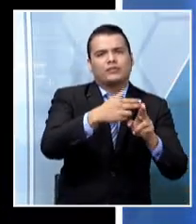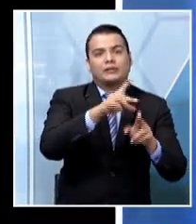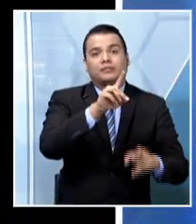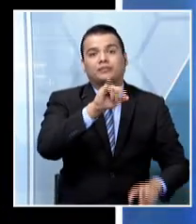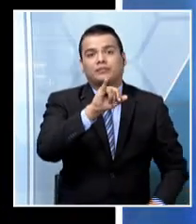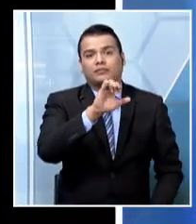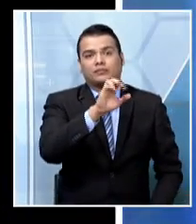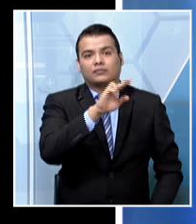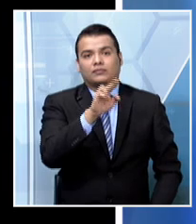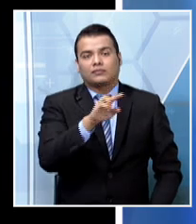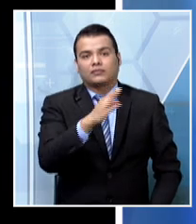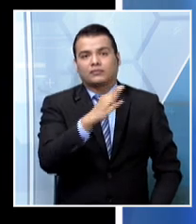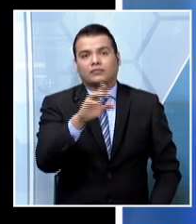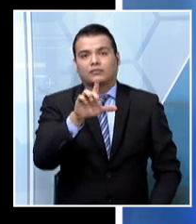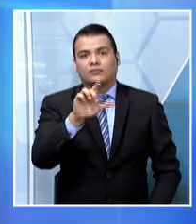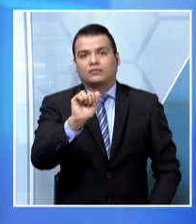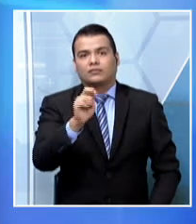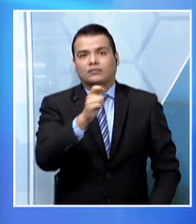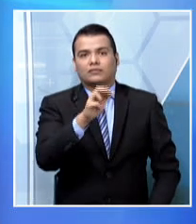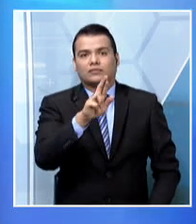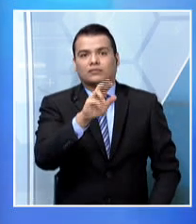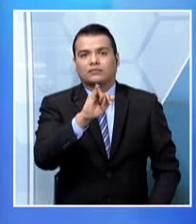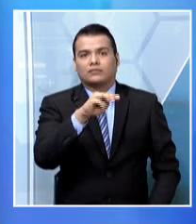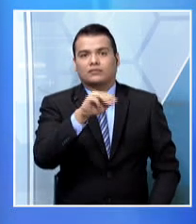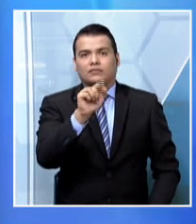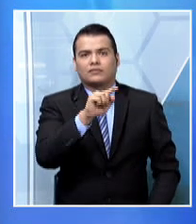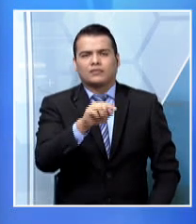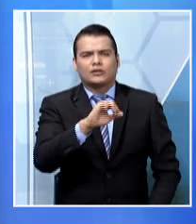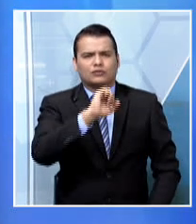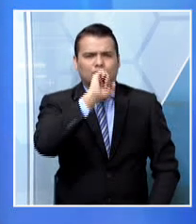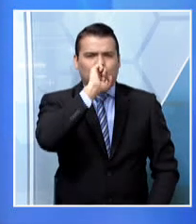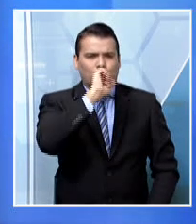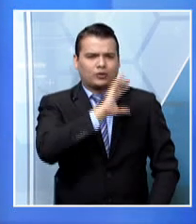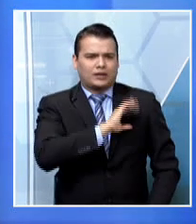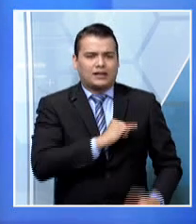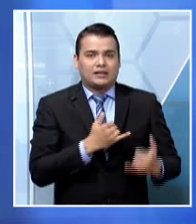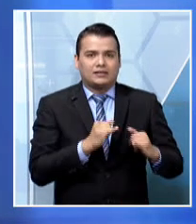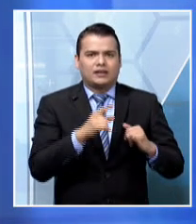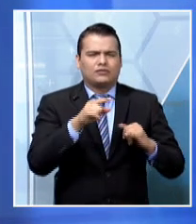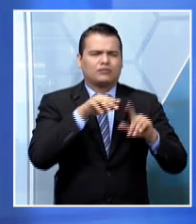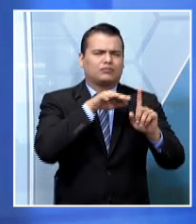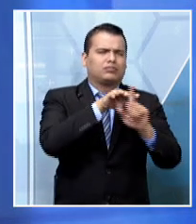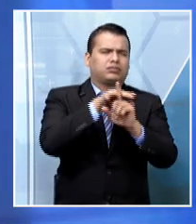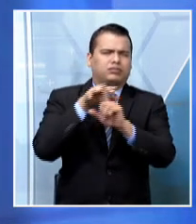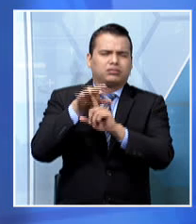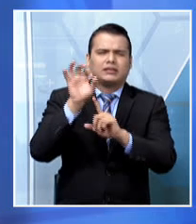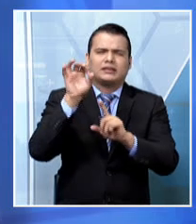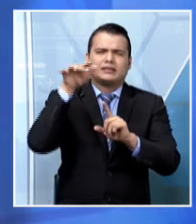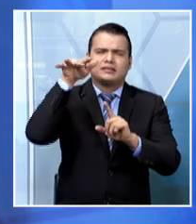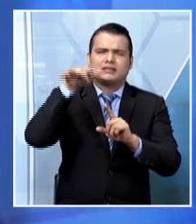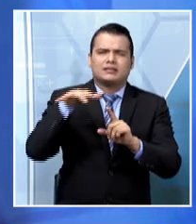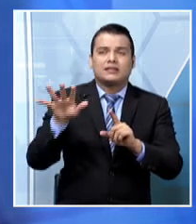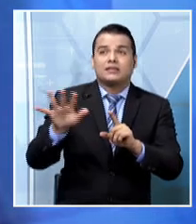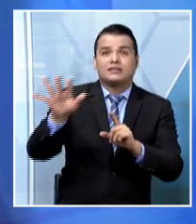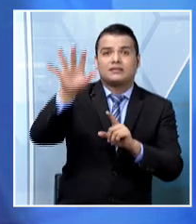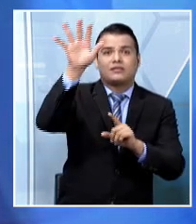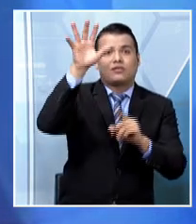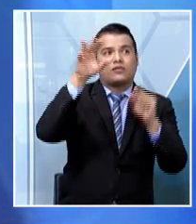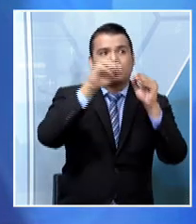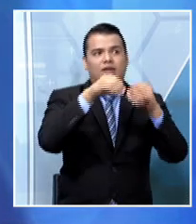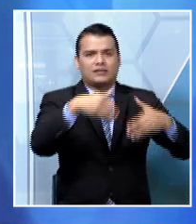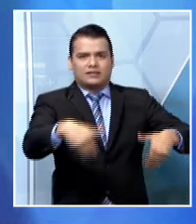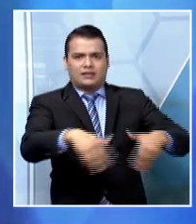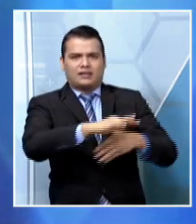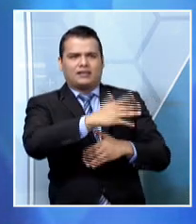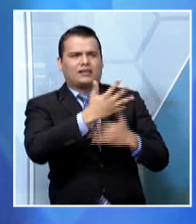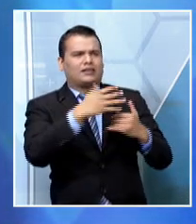lebron se volvieron ídolos para los cariños por cada risa y de lágrimas sacudió la loma de siloé y bajó como una ráfaga musical por los rieles de la calle